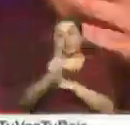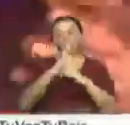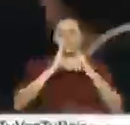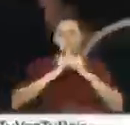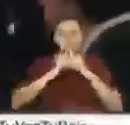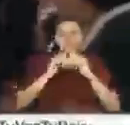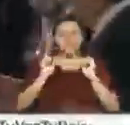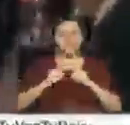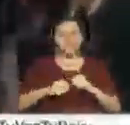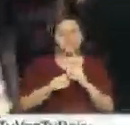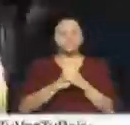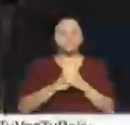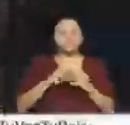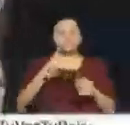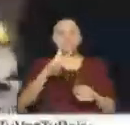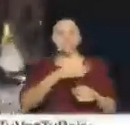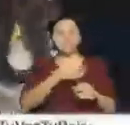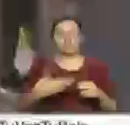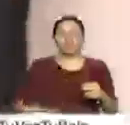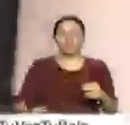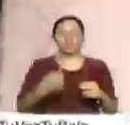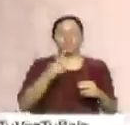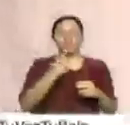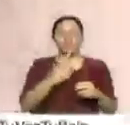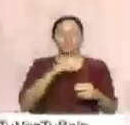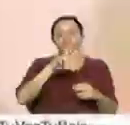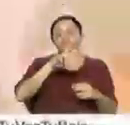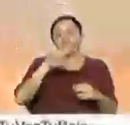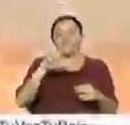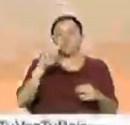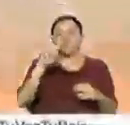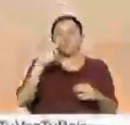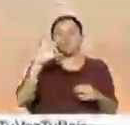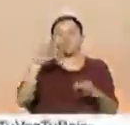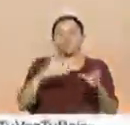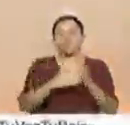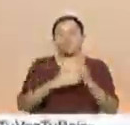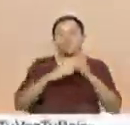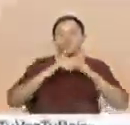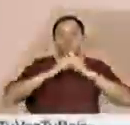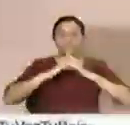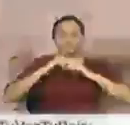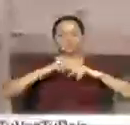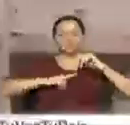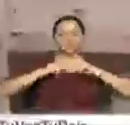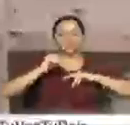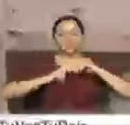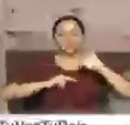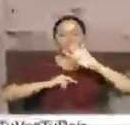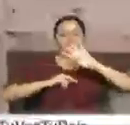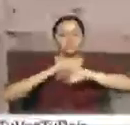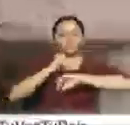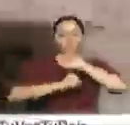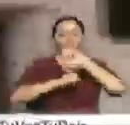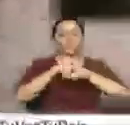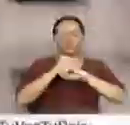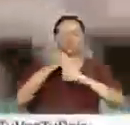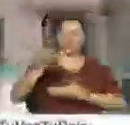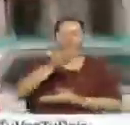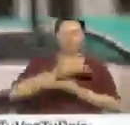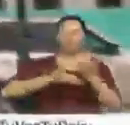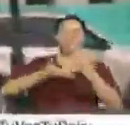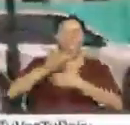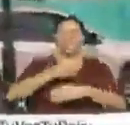una vivienda. El vicepresidente afirmó que con las 325 mil casas que se construirán en los próximos 4 años, se dinamizará